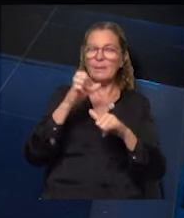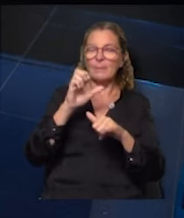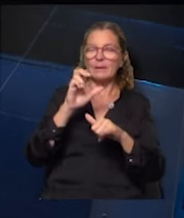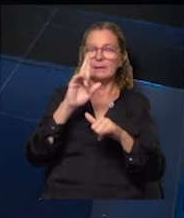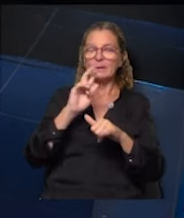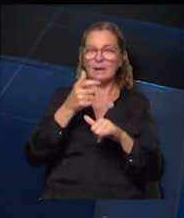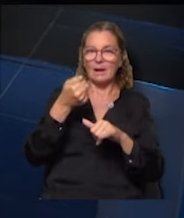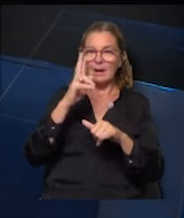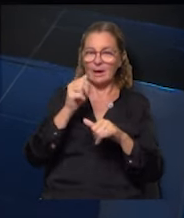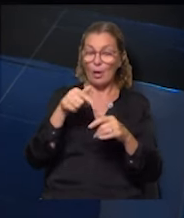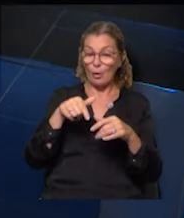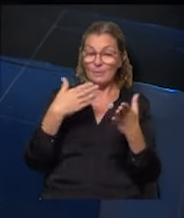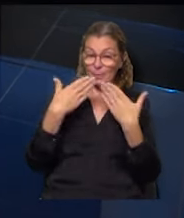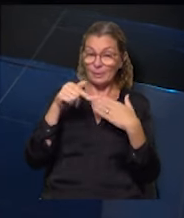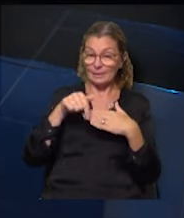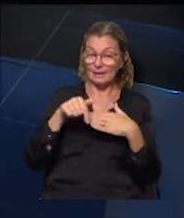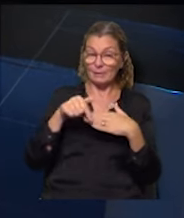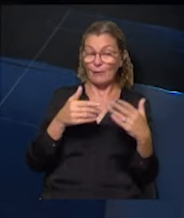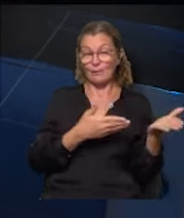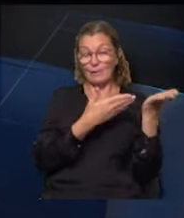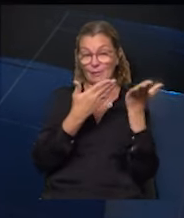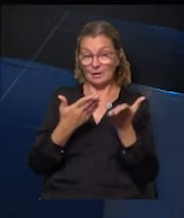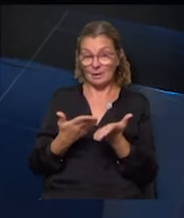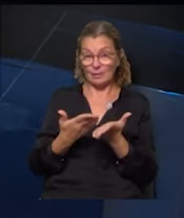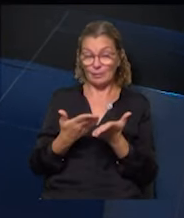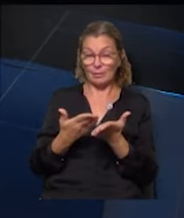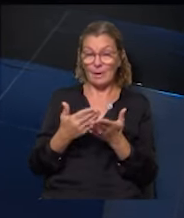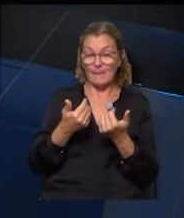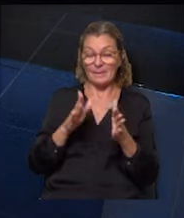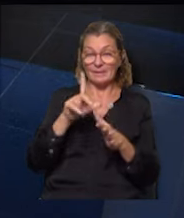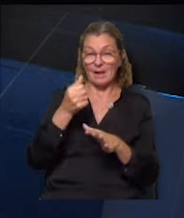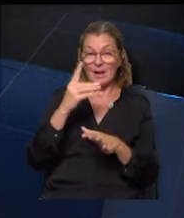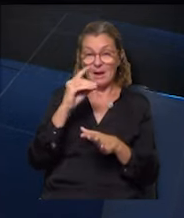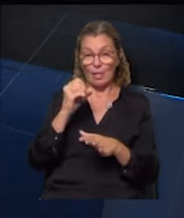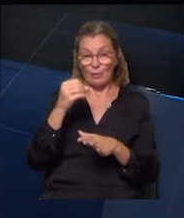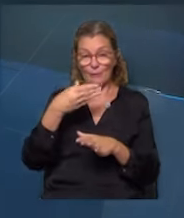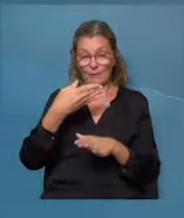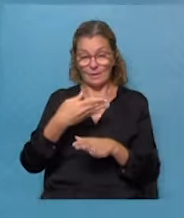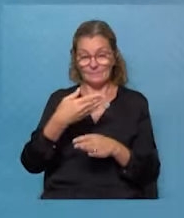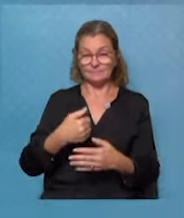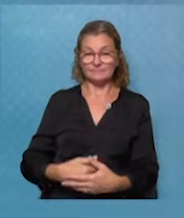él estaremos hablando de Ho este y otros temas bienvenidas bienvenidos así comienza lado